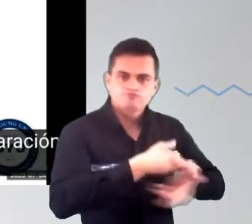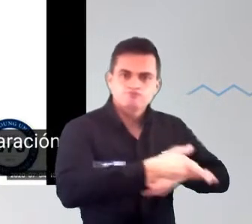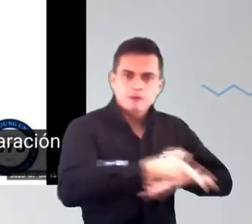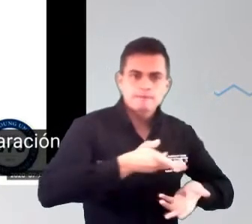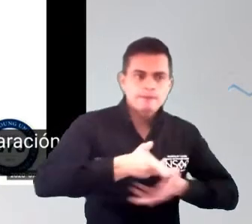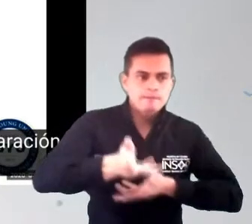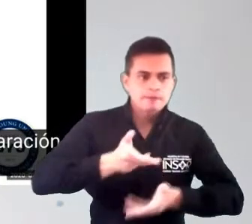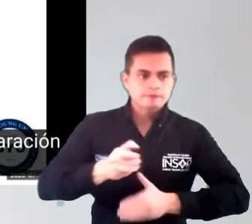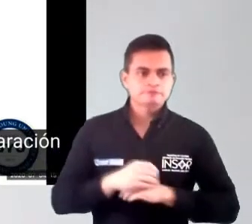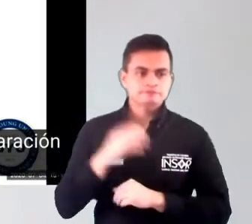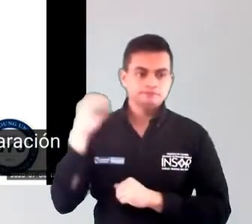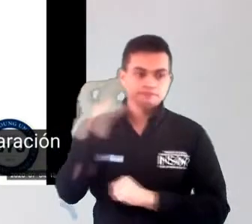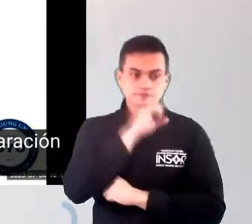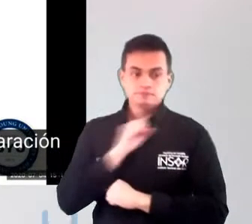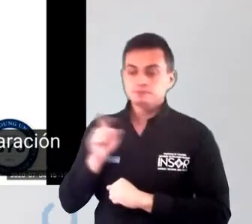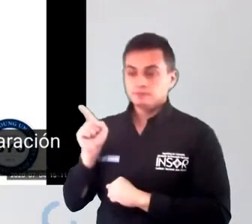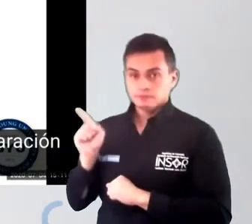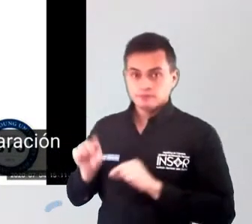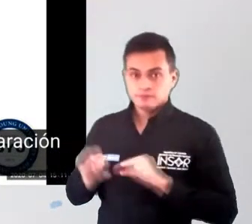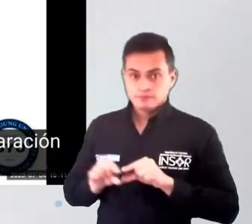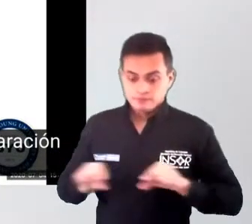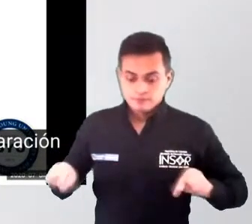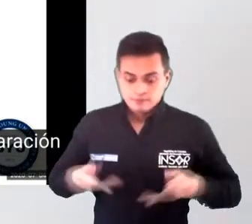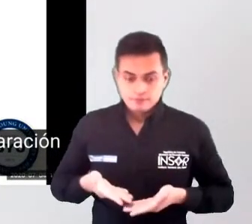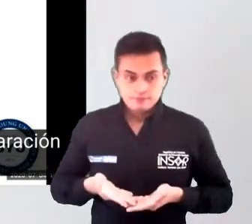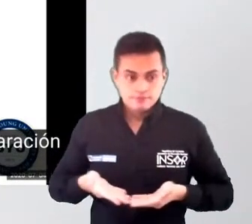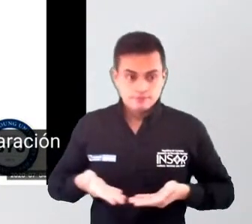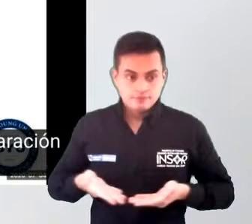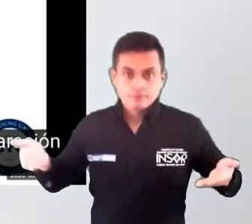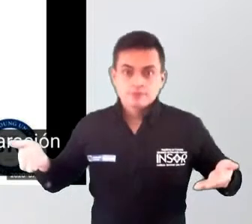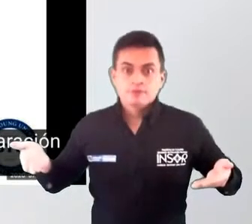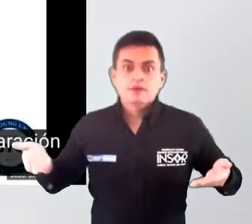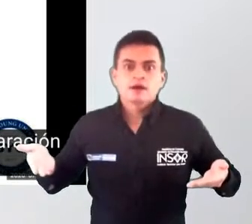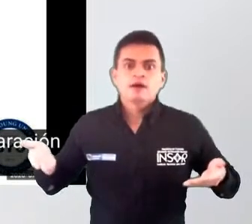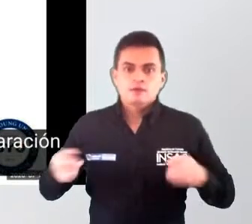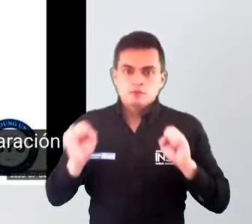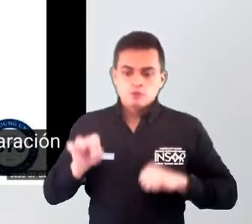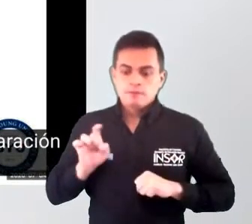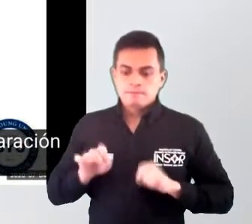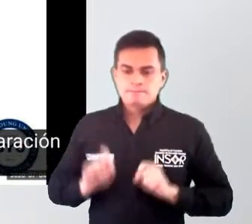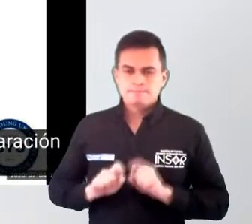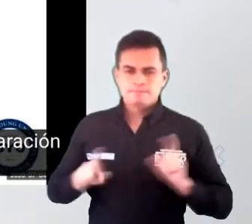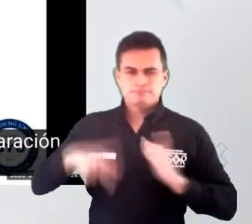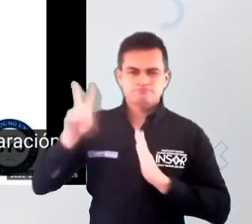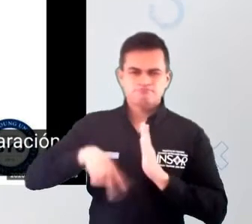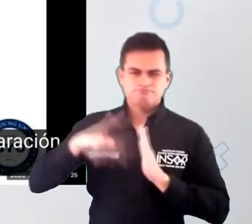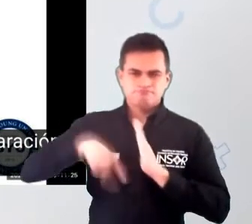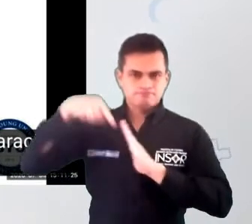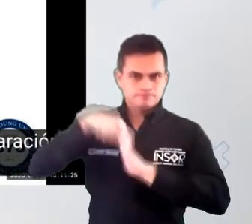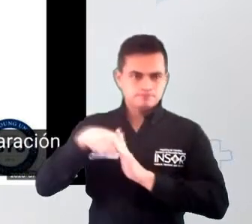dibujo hay un enlace donde pueden leer más sobre eso. También hemos creado